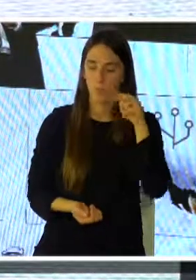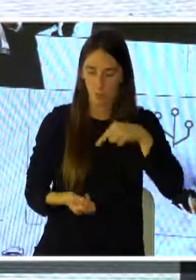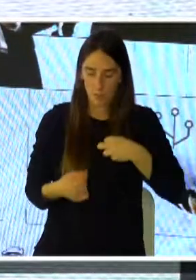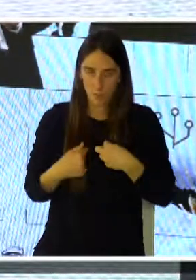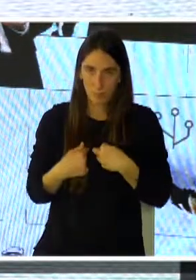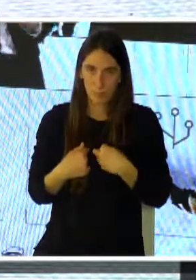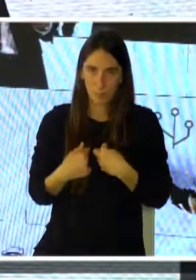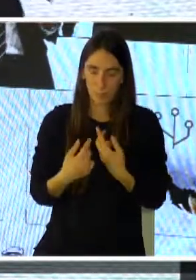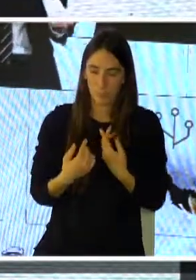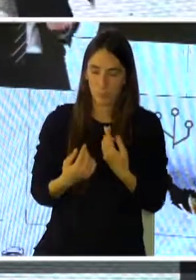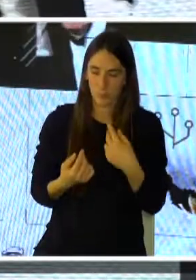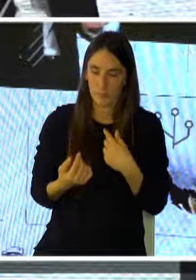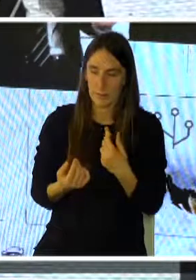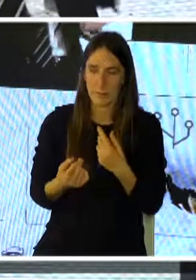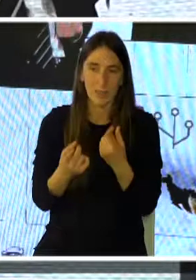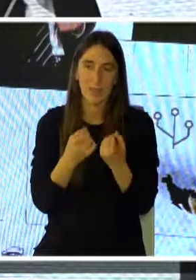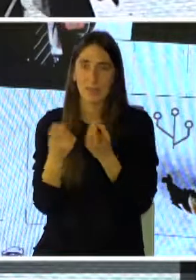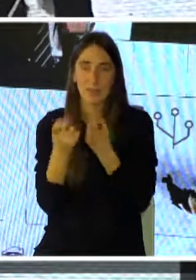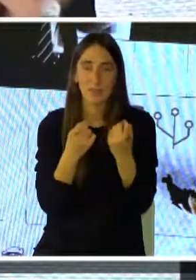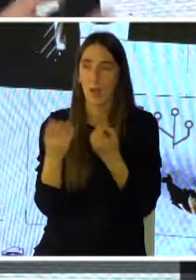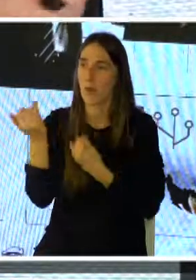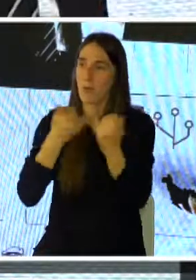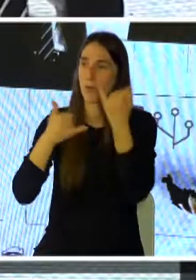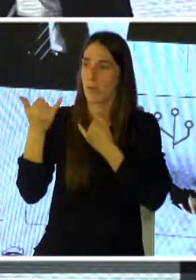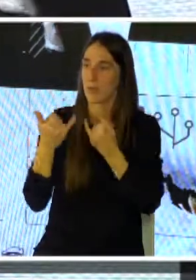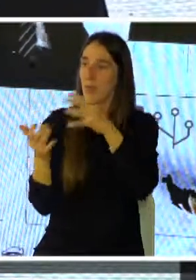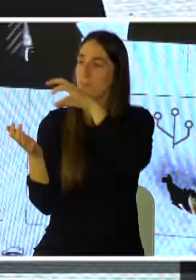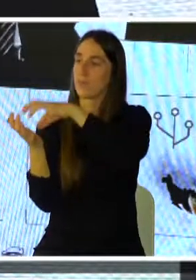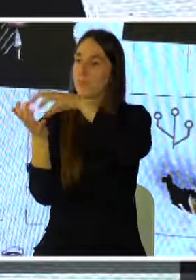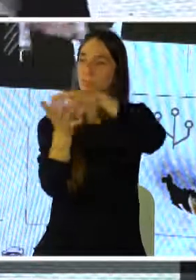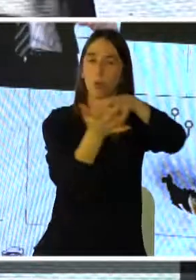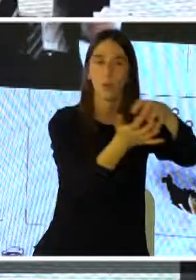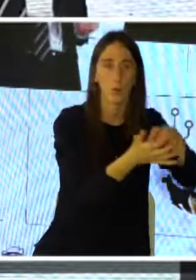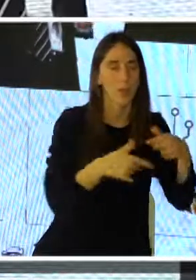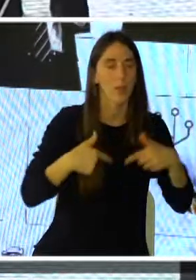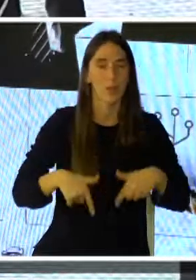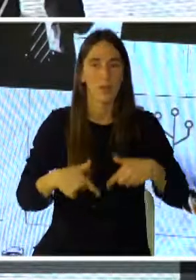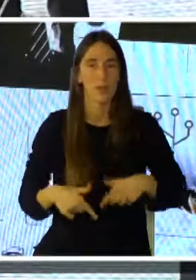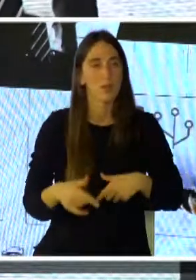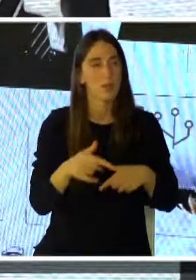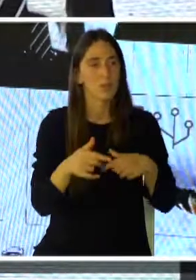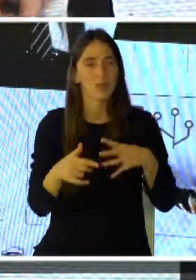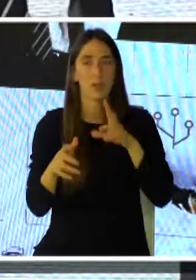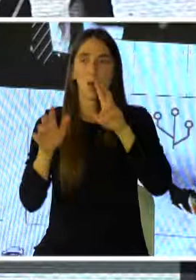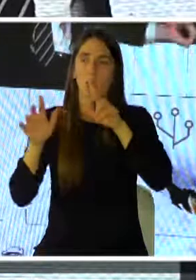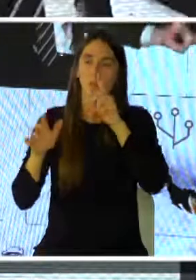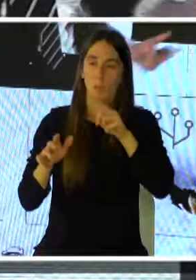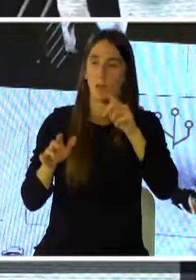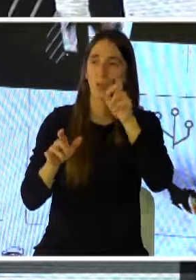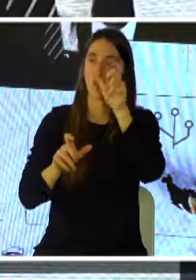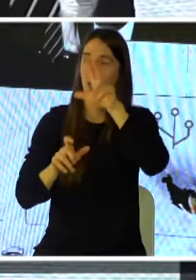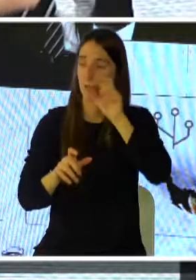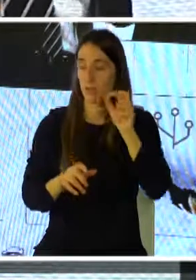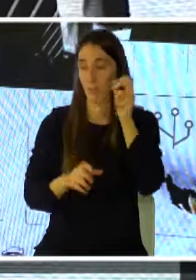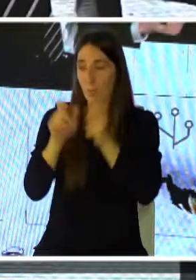¿Por qué? Y bueno, porque hemos tenido que recopilar información de diferentes lugares de la Intendencia. La Intendencia tiene 8.300 funcionarios,